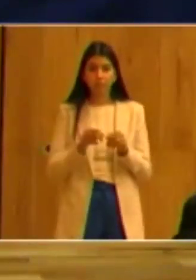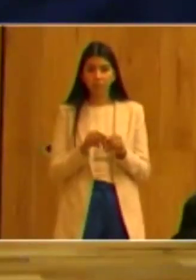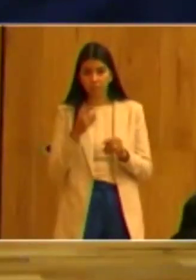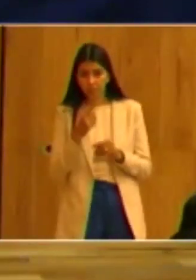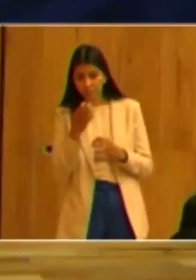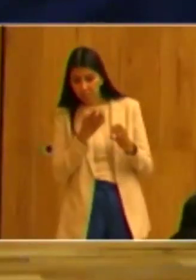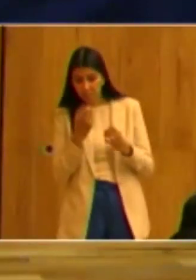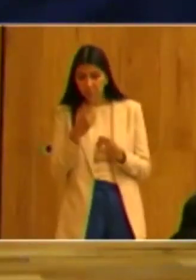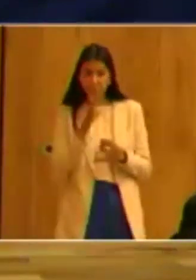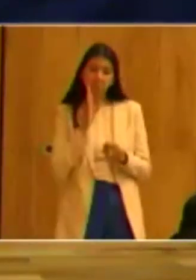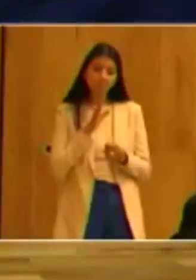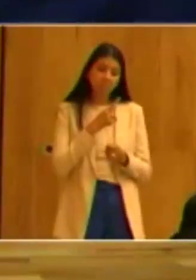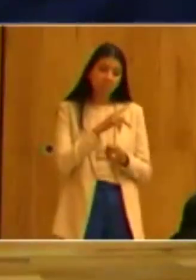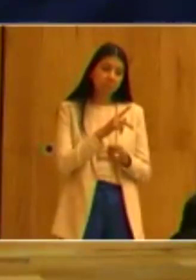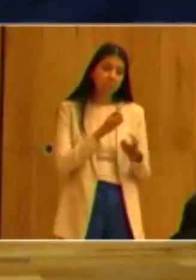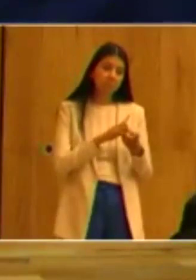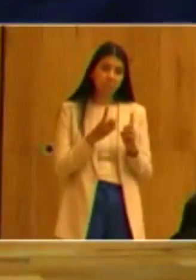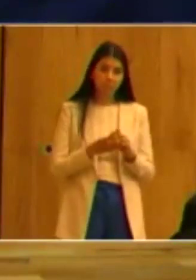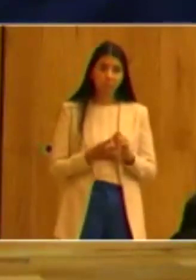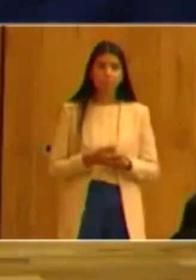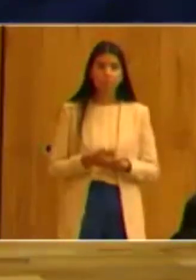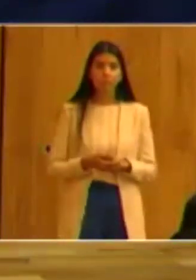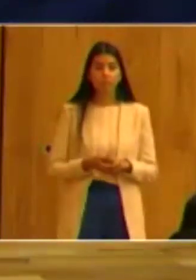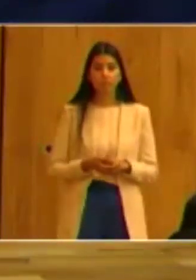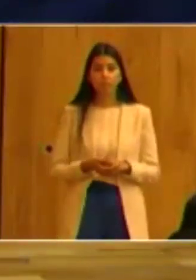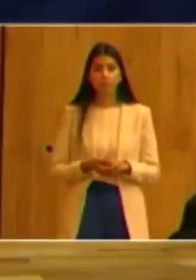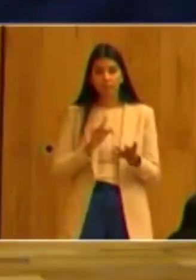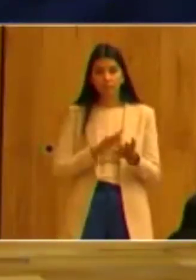pero afectaría incluso su dignidad.